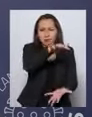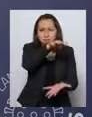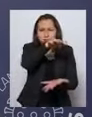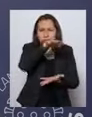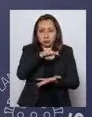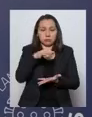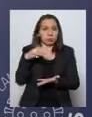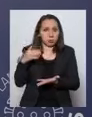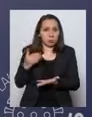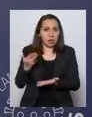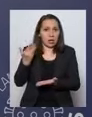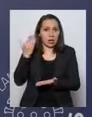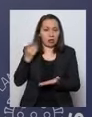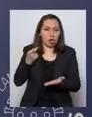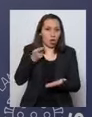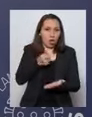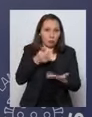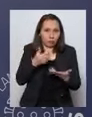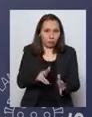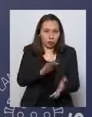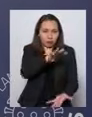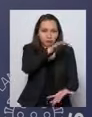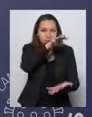muy importante estos insumos